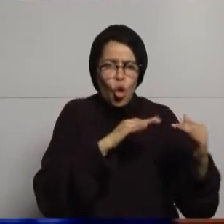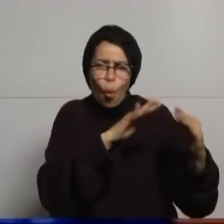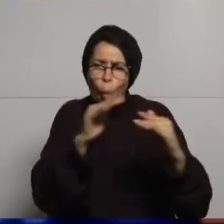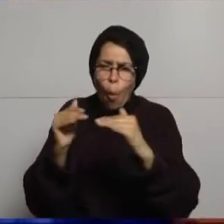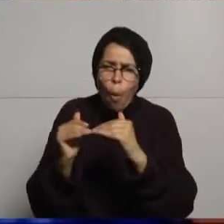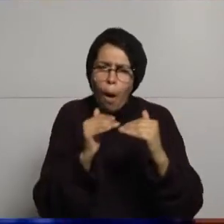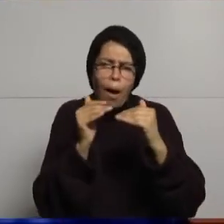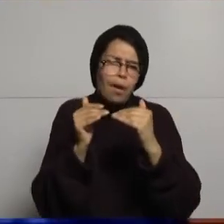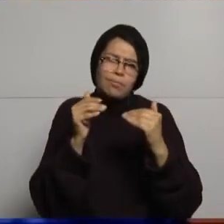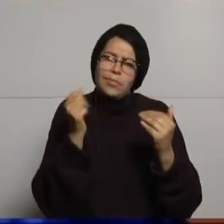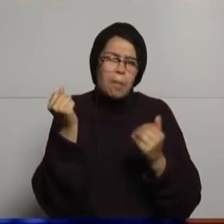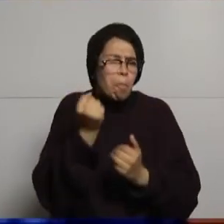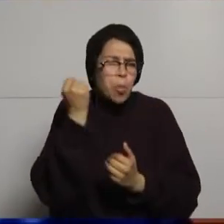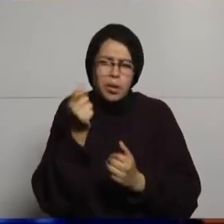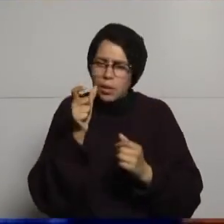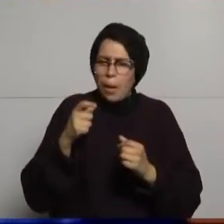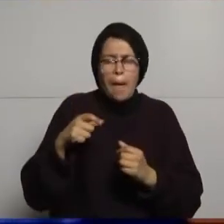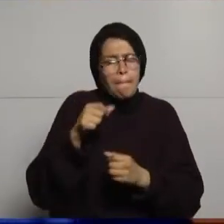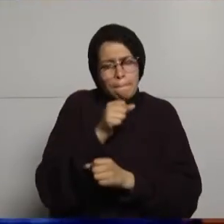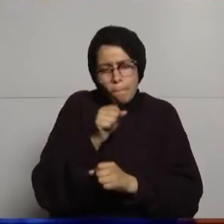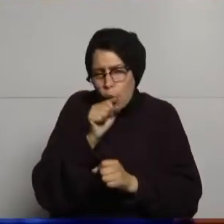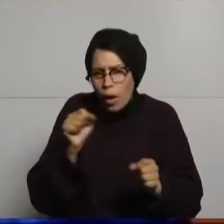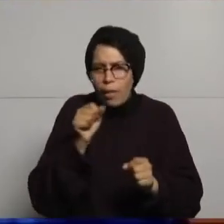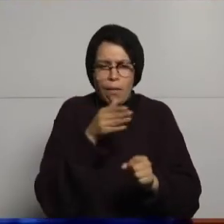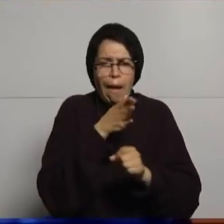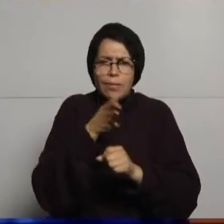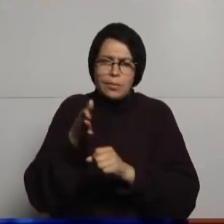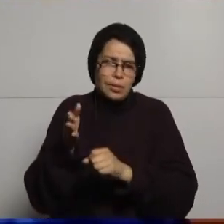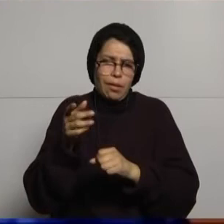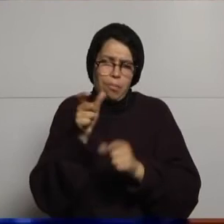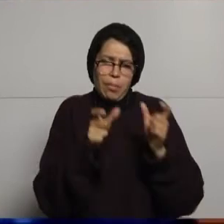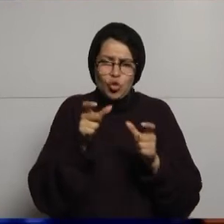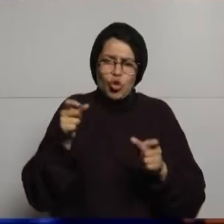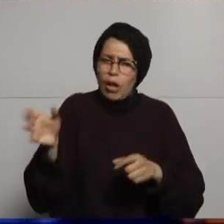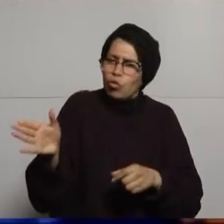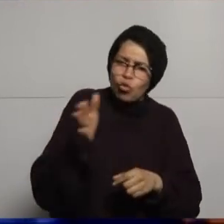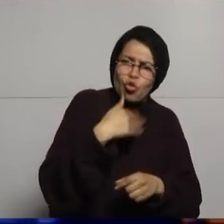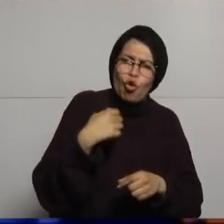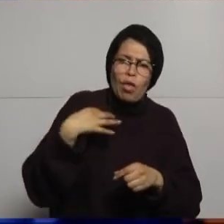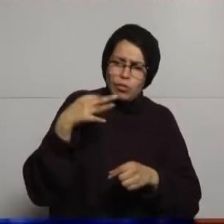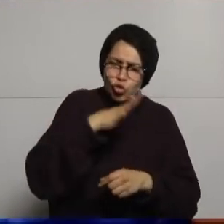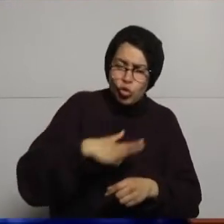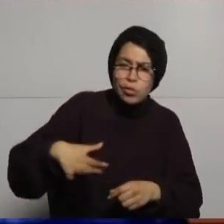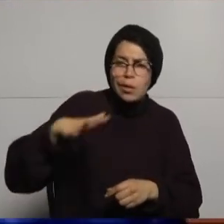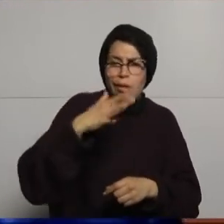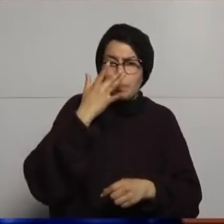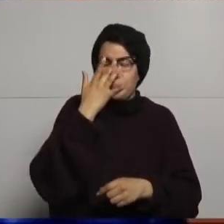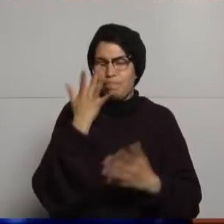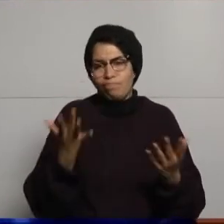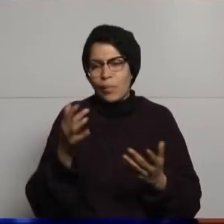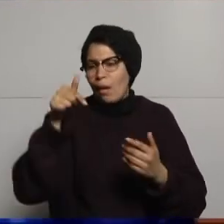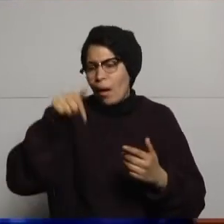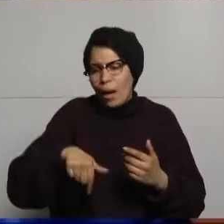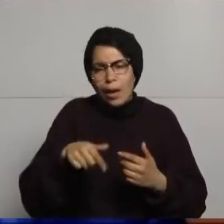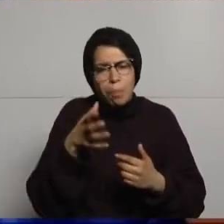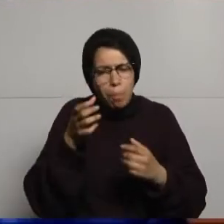Bolsonaro de la presidencia y deje de hacer esa presidencia ya no mediocre sino criminal, o que seamos